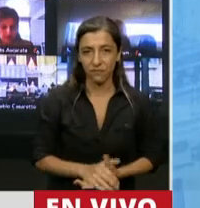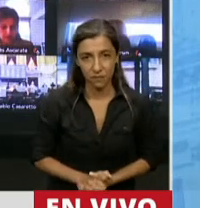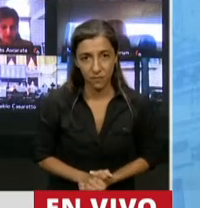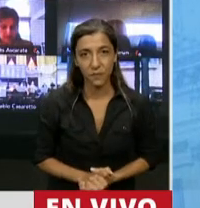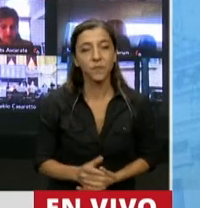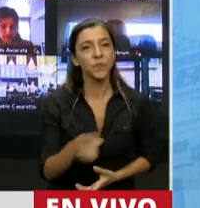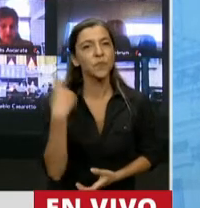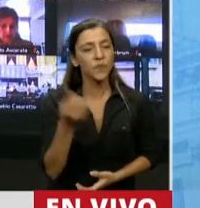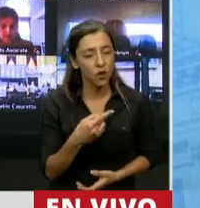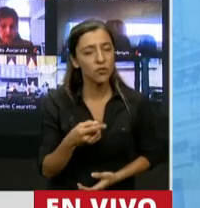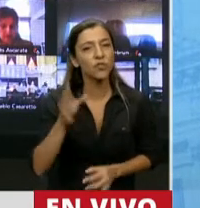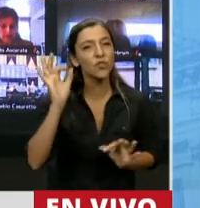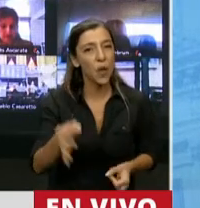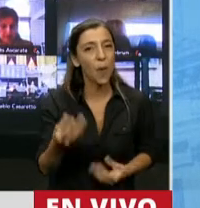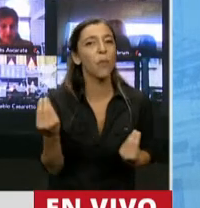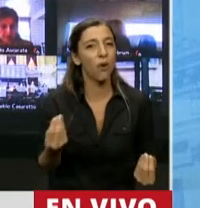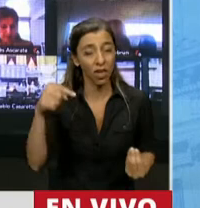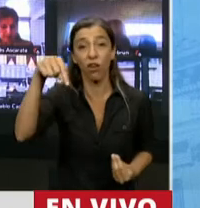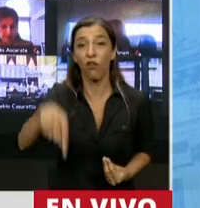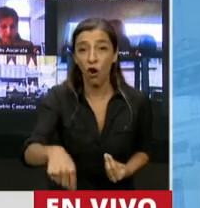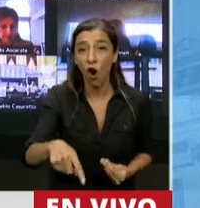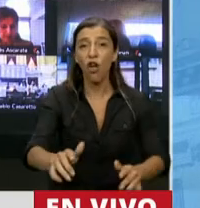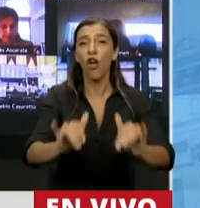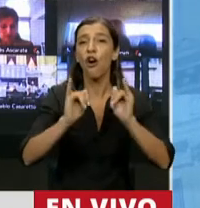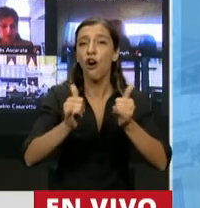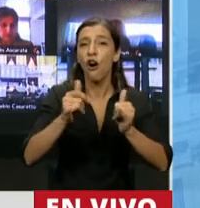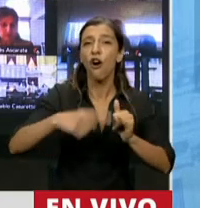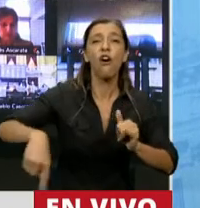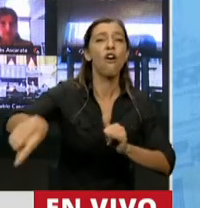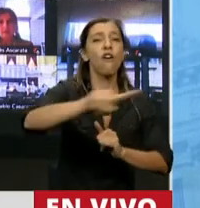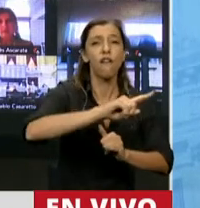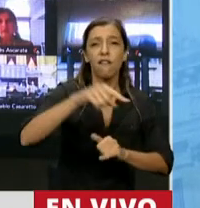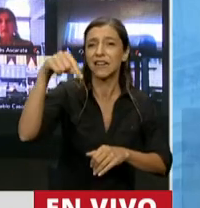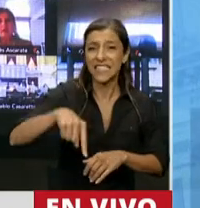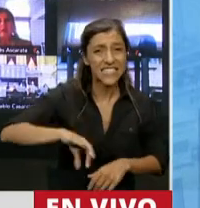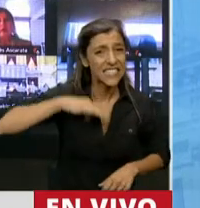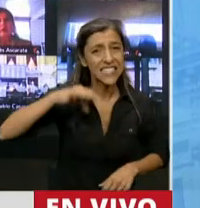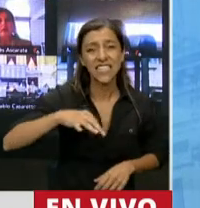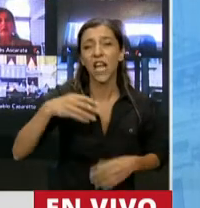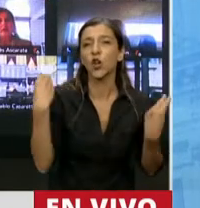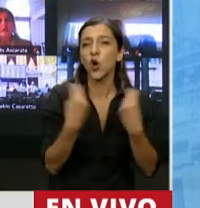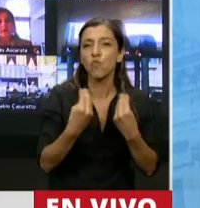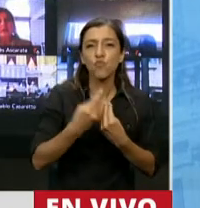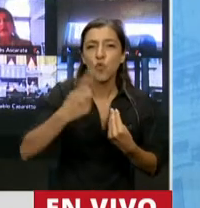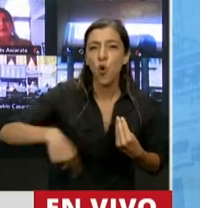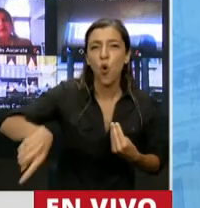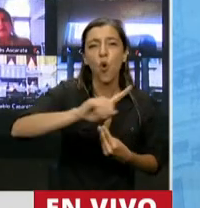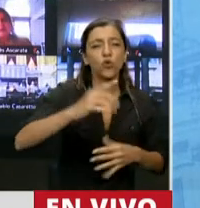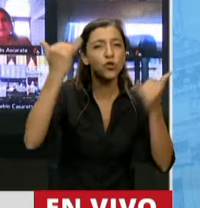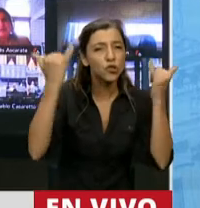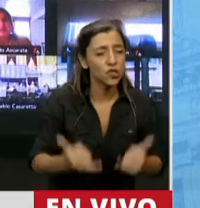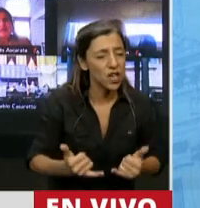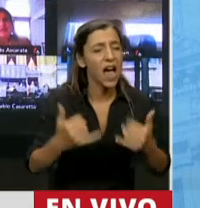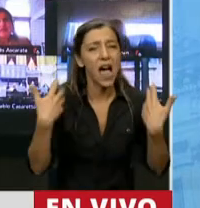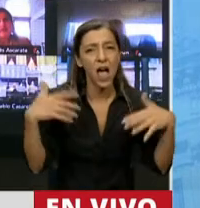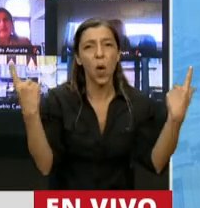para nuestros jóvenes hoy en este año han profundizado síntomas muy graves siete de cada